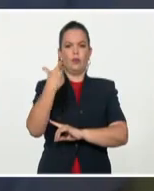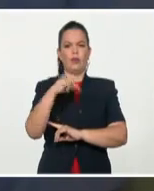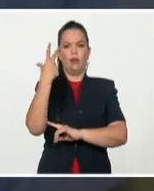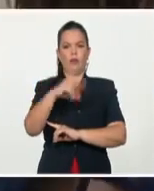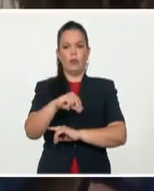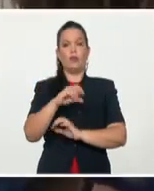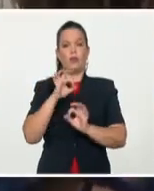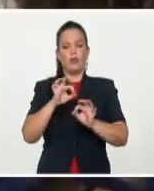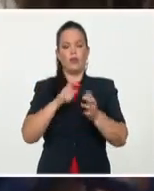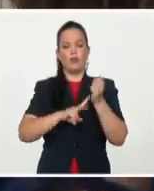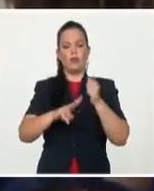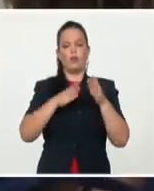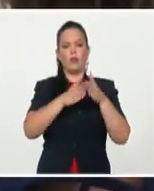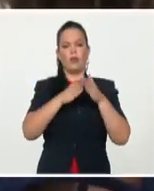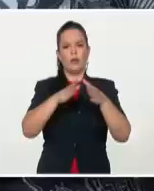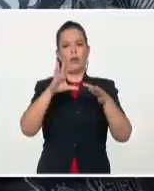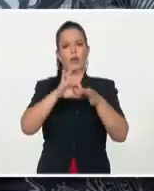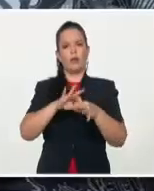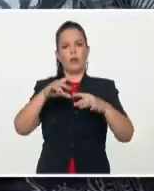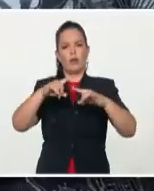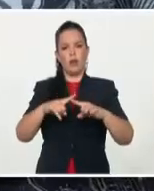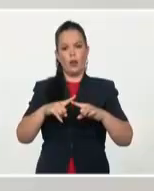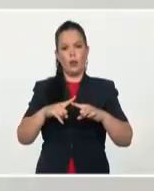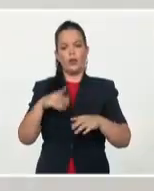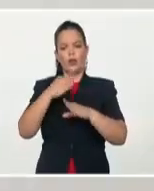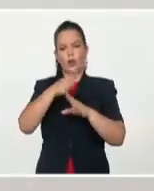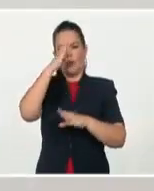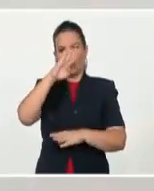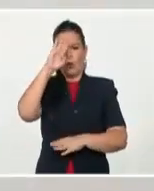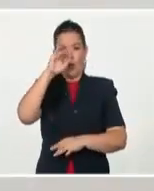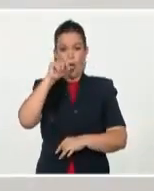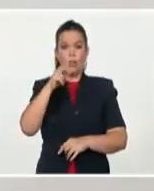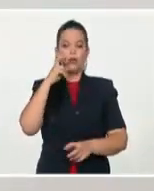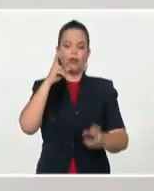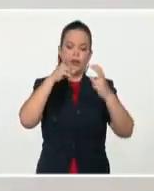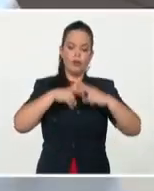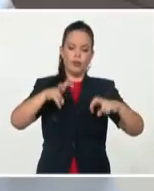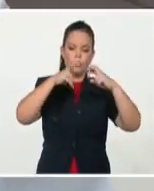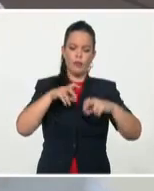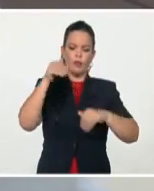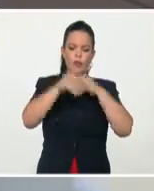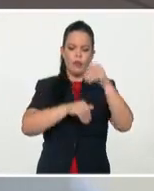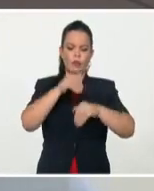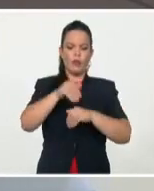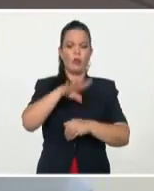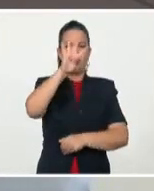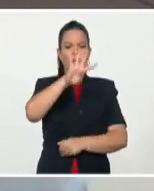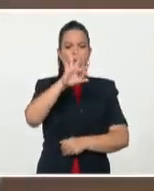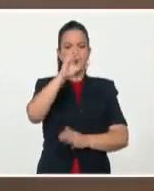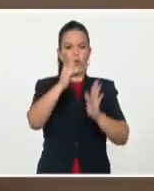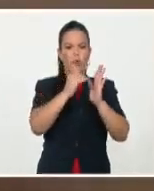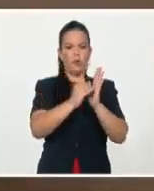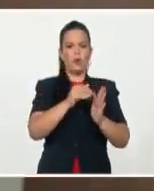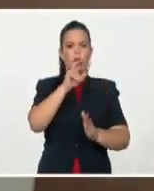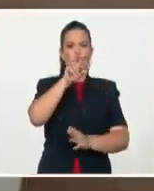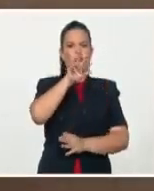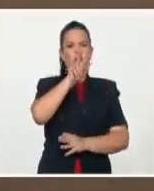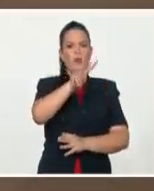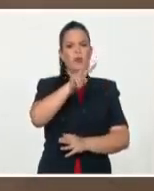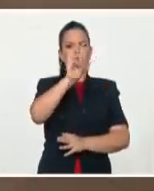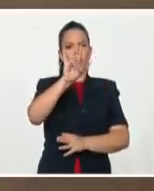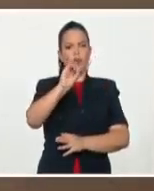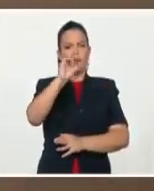Granma, Santiago de Cuba y Guantánamo. En la investigación participaron 48.290 voluntarios. Tras su aplicación, se evalúa